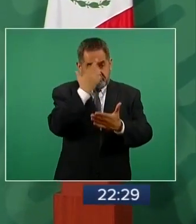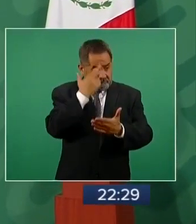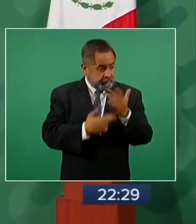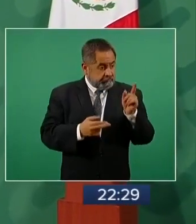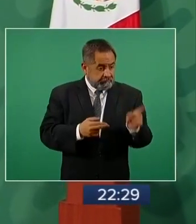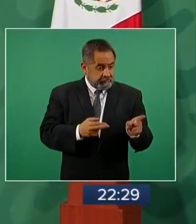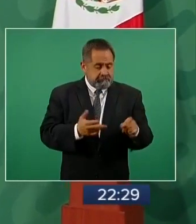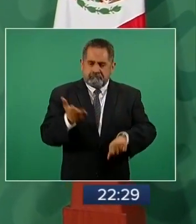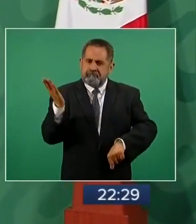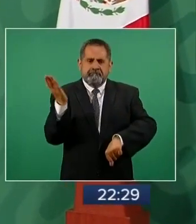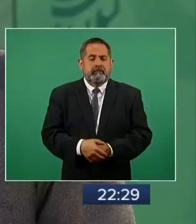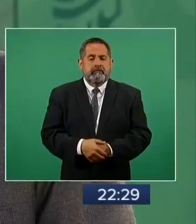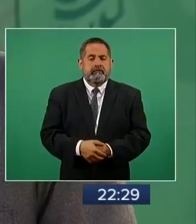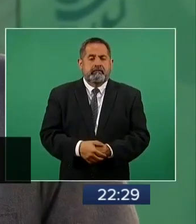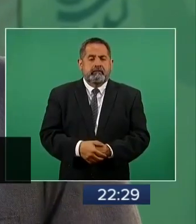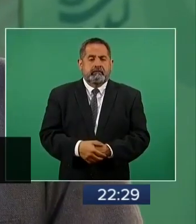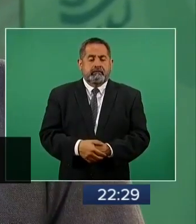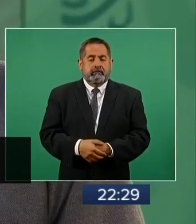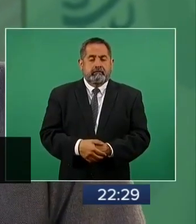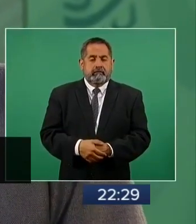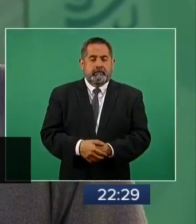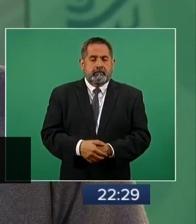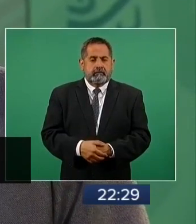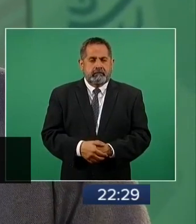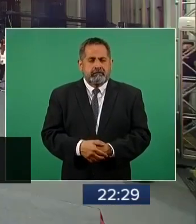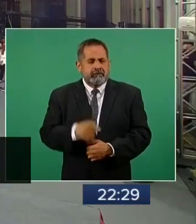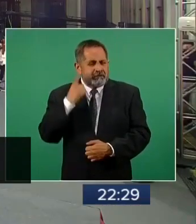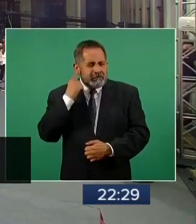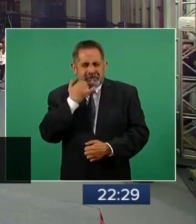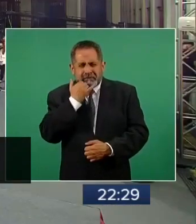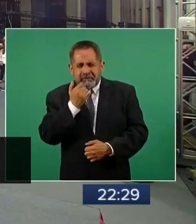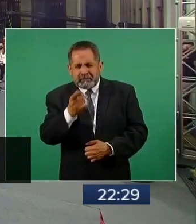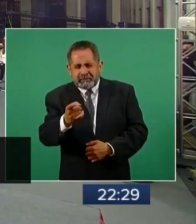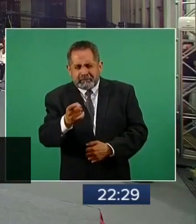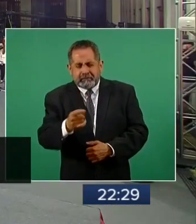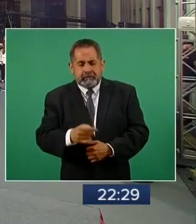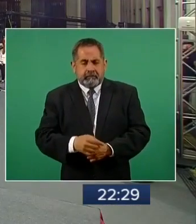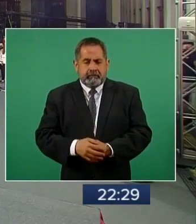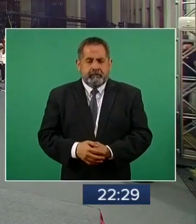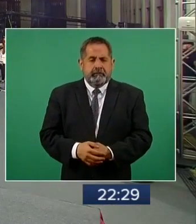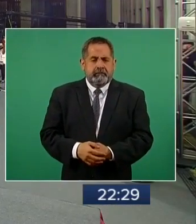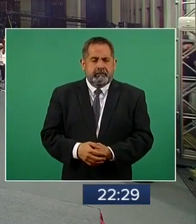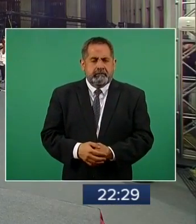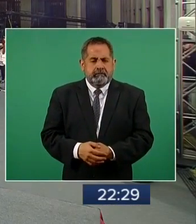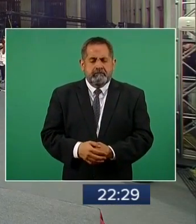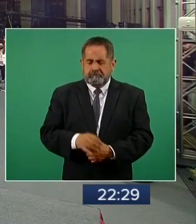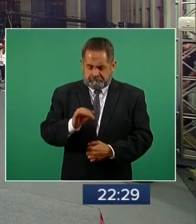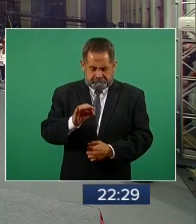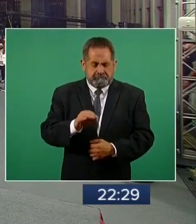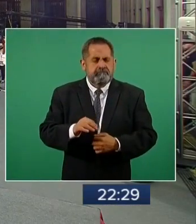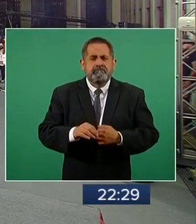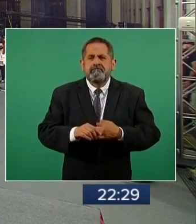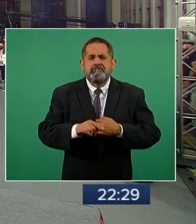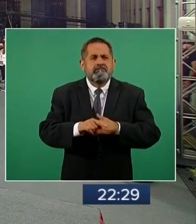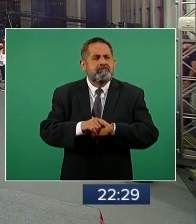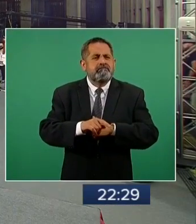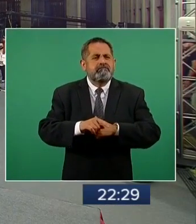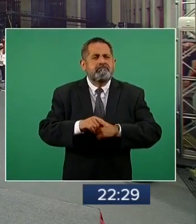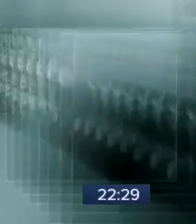ser castigado. ¿Tiene que ser un acuerdo? Sí, a todo lo que